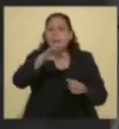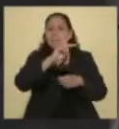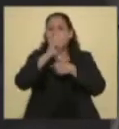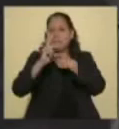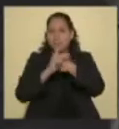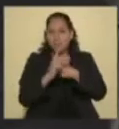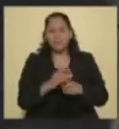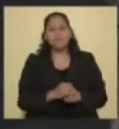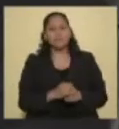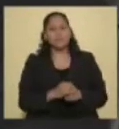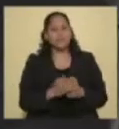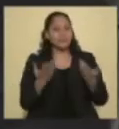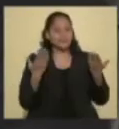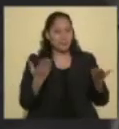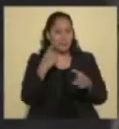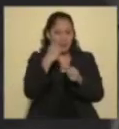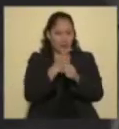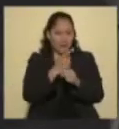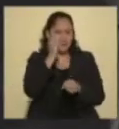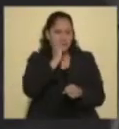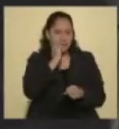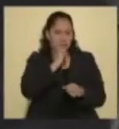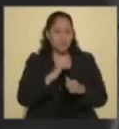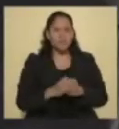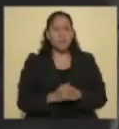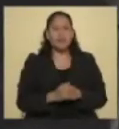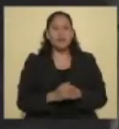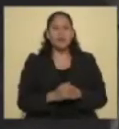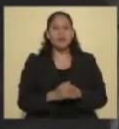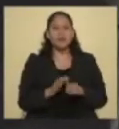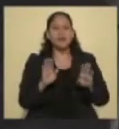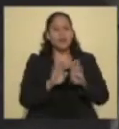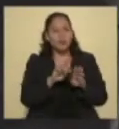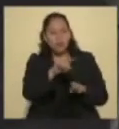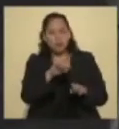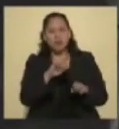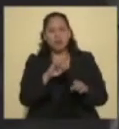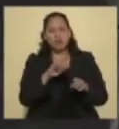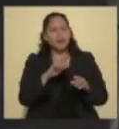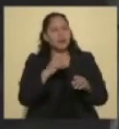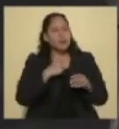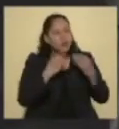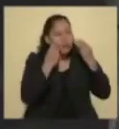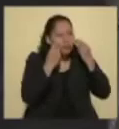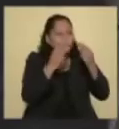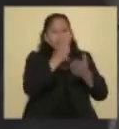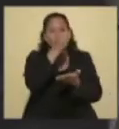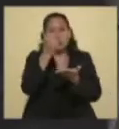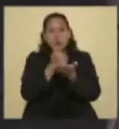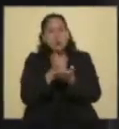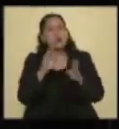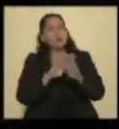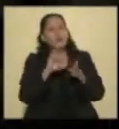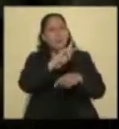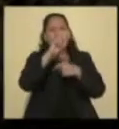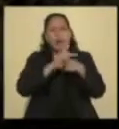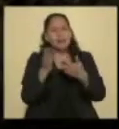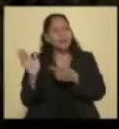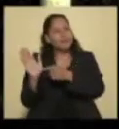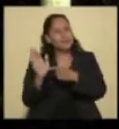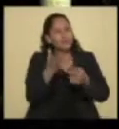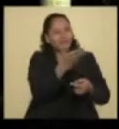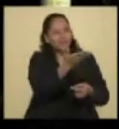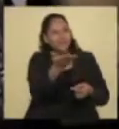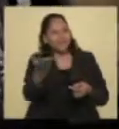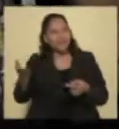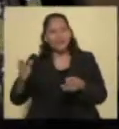resto. Bueno, en primer lugar, la forma de poder mostrar la ciudad, el país, las